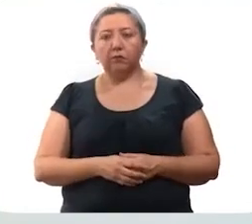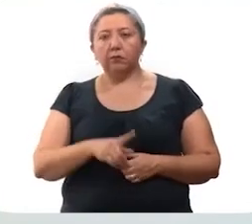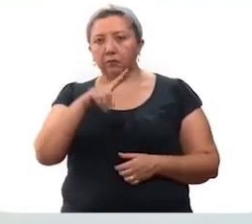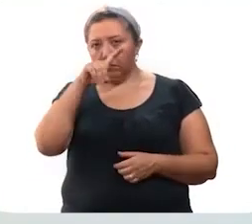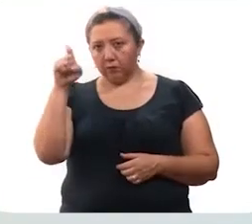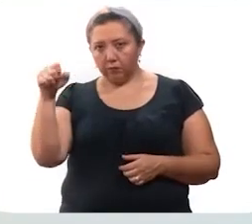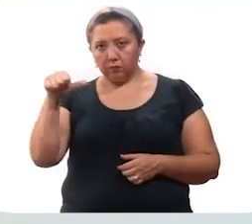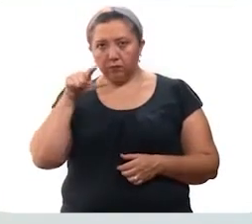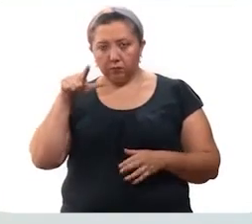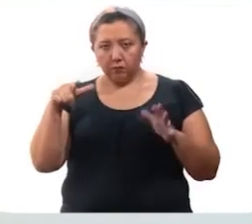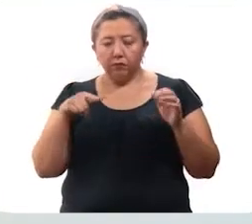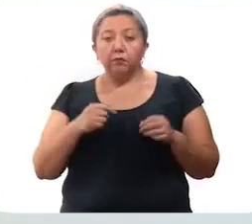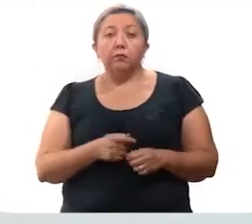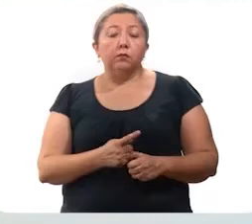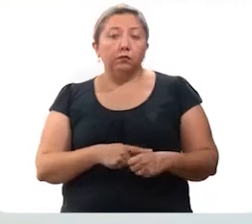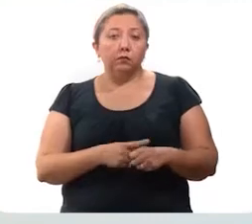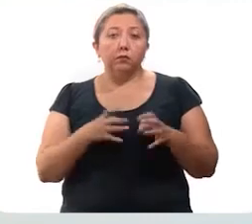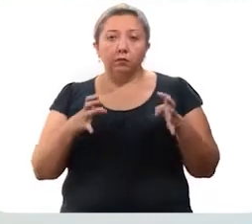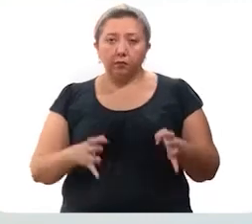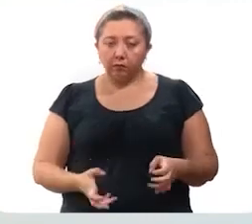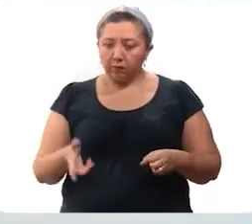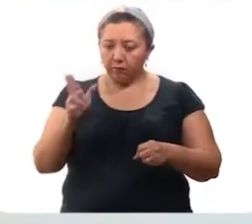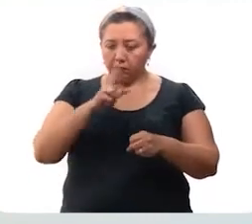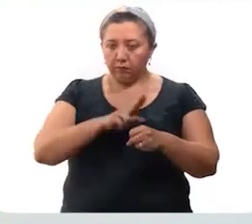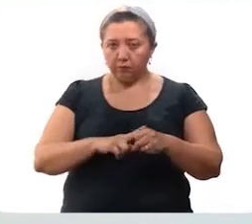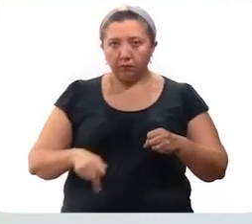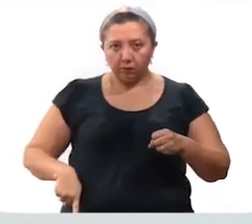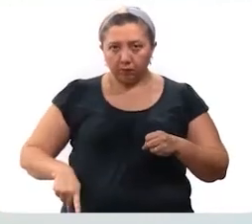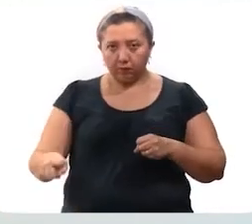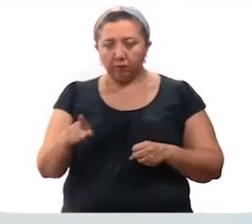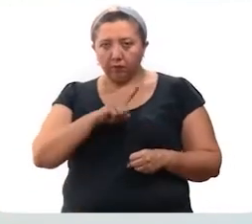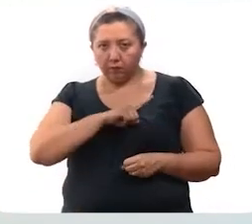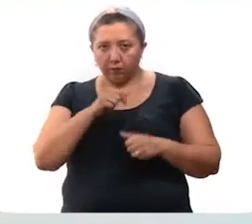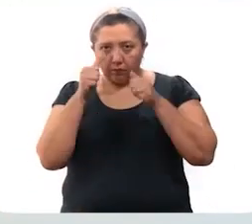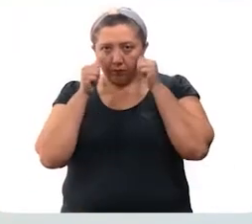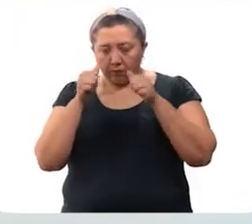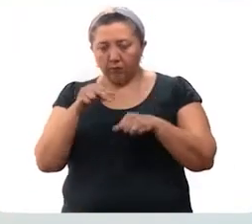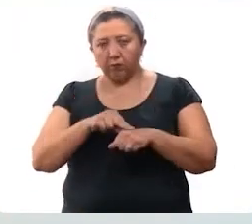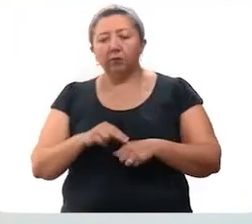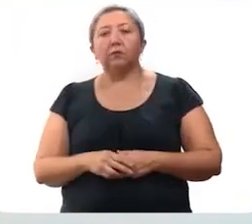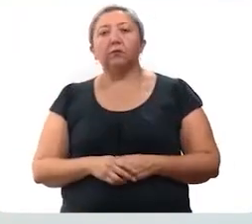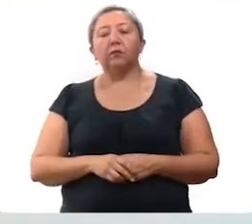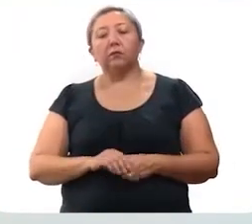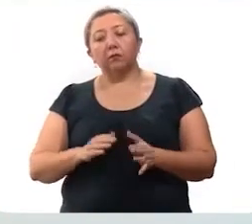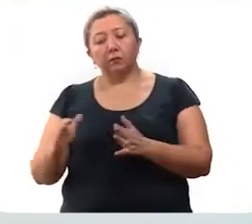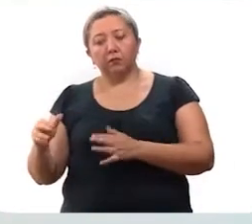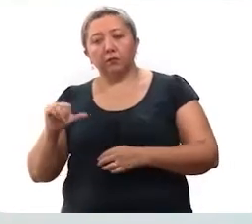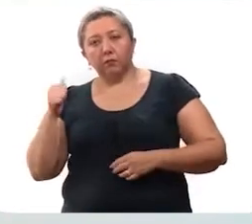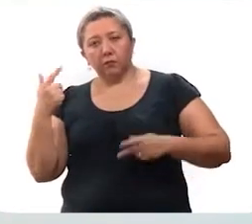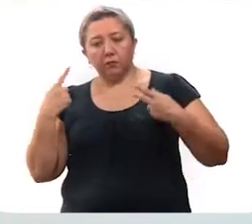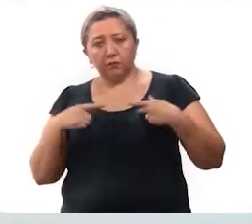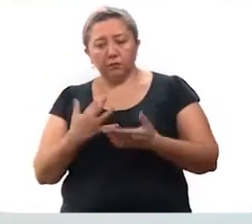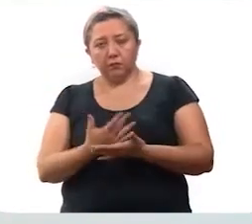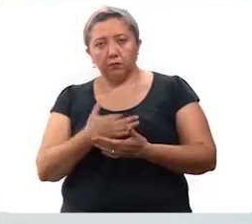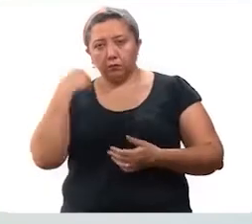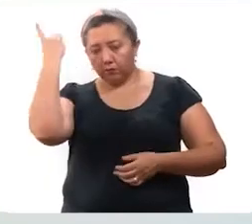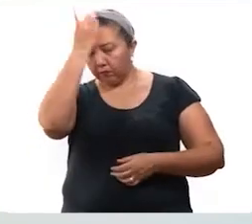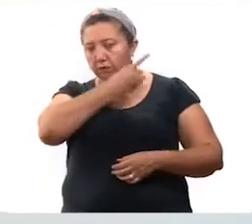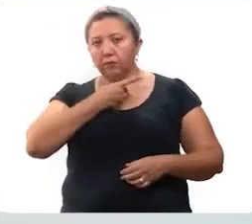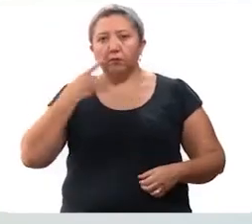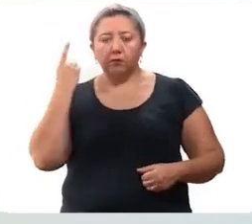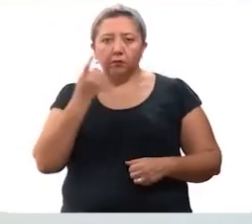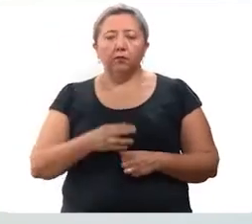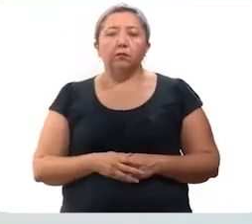mencionó, 117 de los casos positivos están en hospitales públicos y en aislamiento total. Hay otros pacientes a la espera